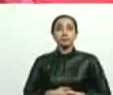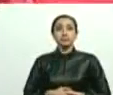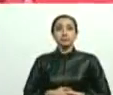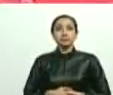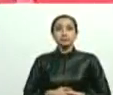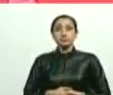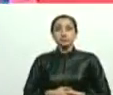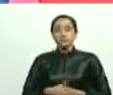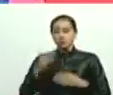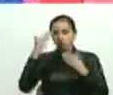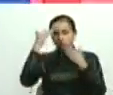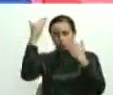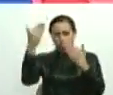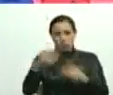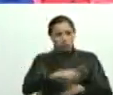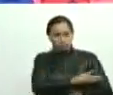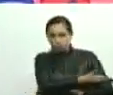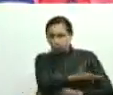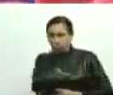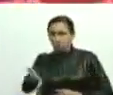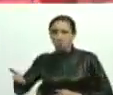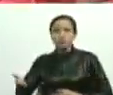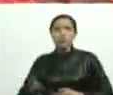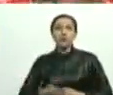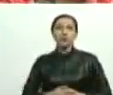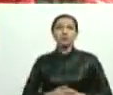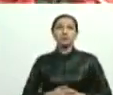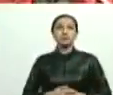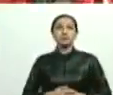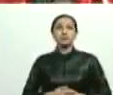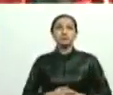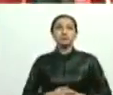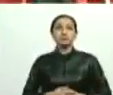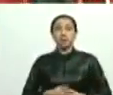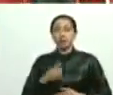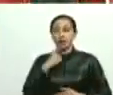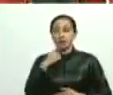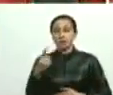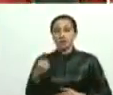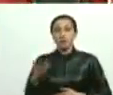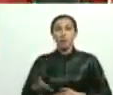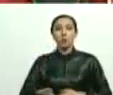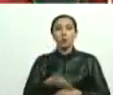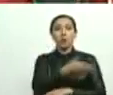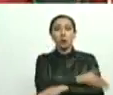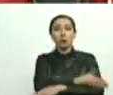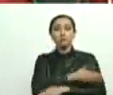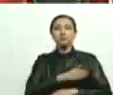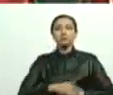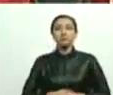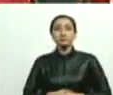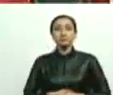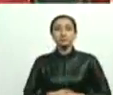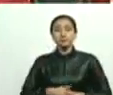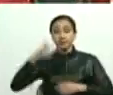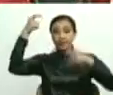Mi saludo a todos ustedes. Ya nos lo dijo el comandante supremo,